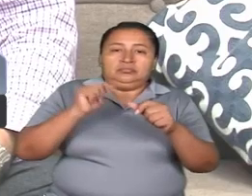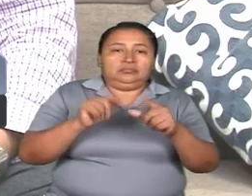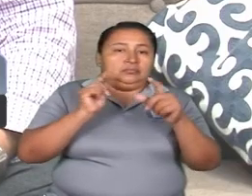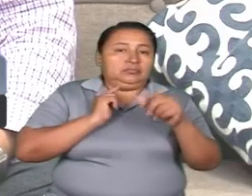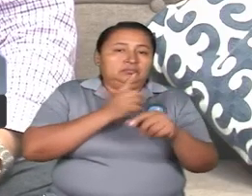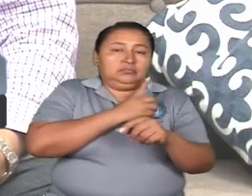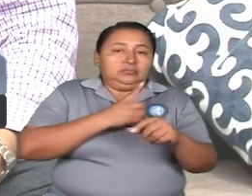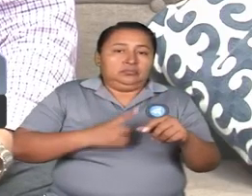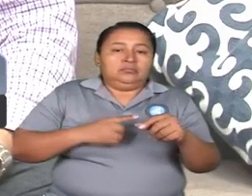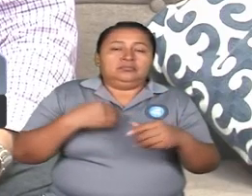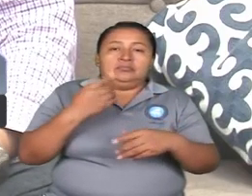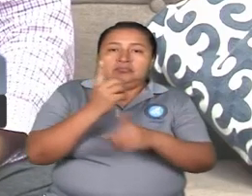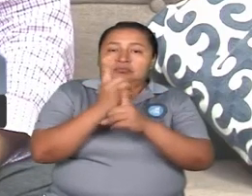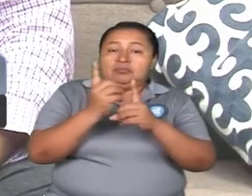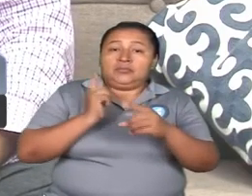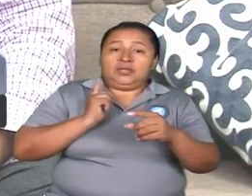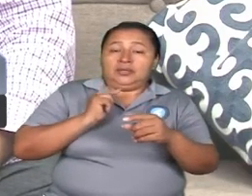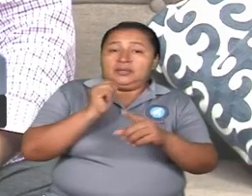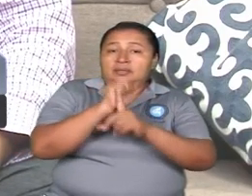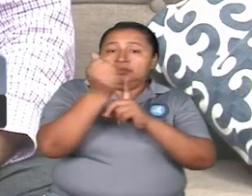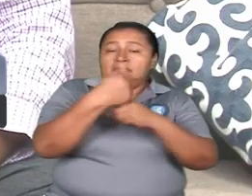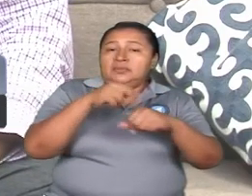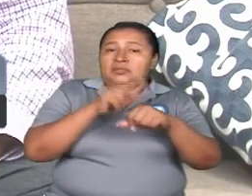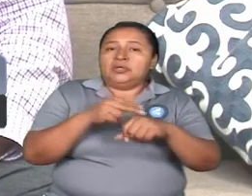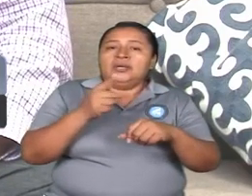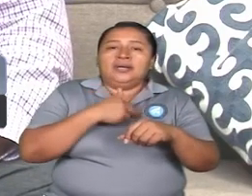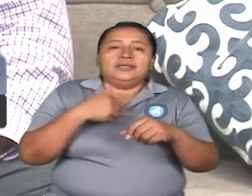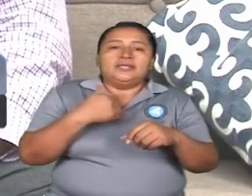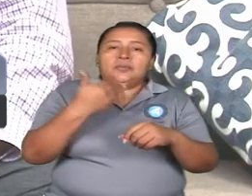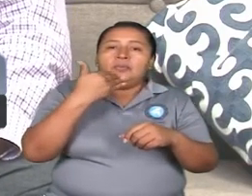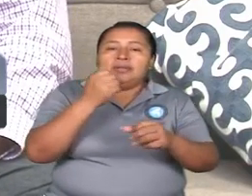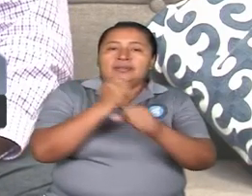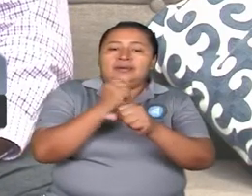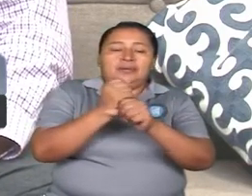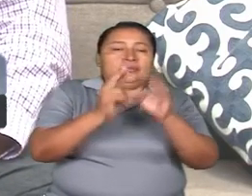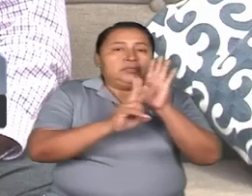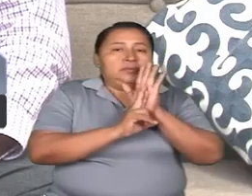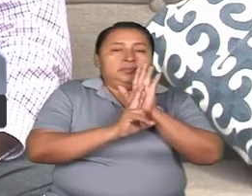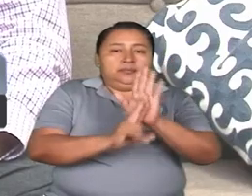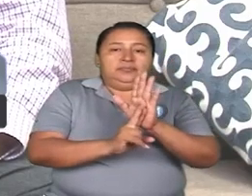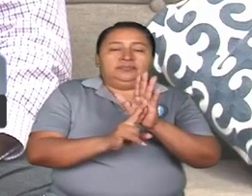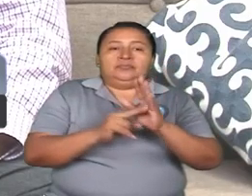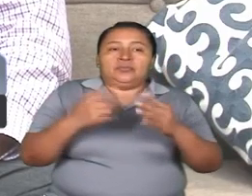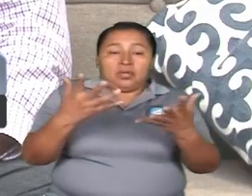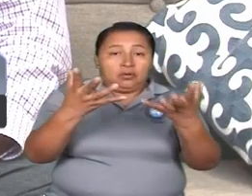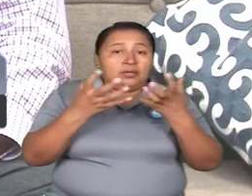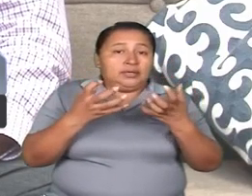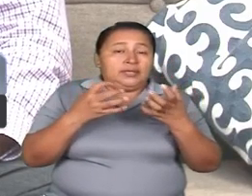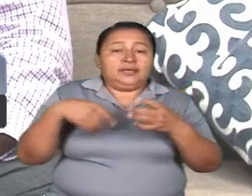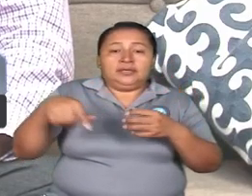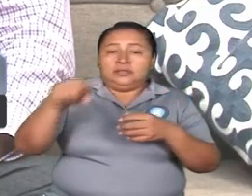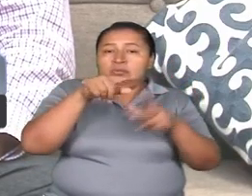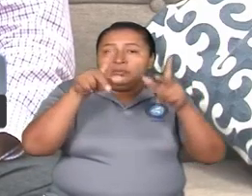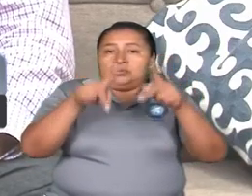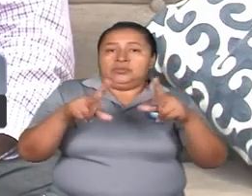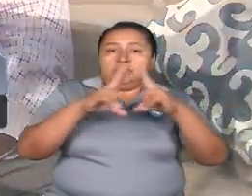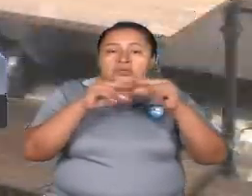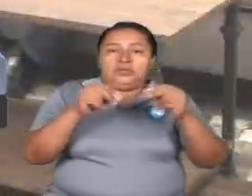los diputados, que tiene la Asamblea Nacional, que es hacer un buen trabajo de representación de los intereses de los ciudadanos